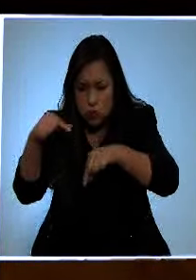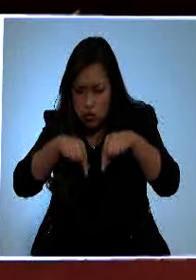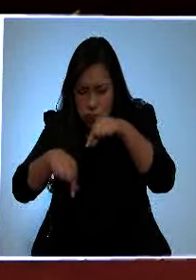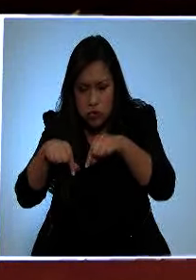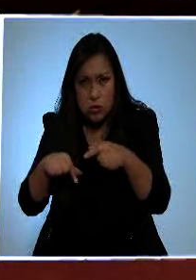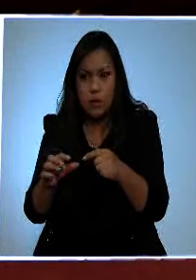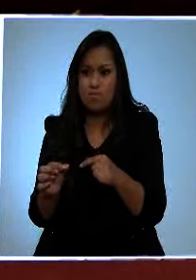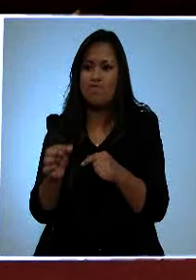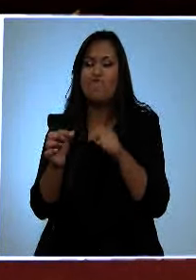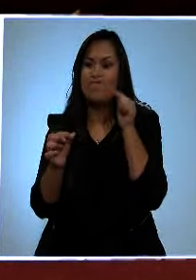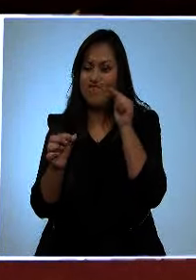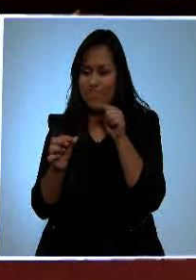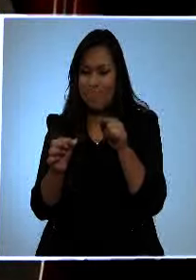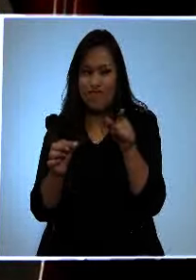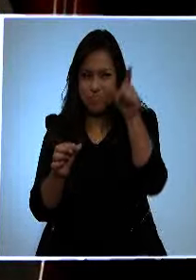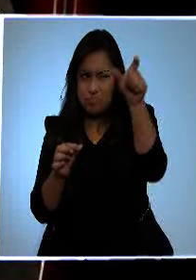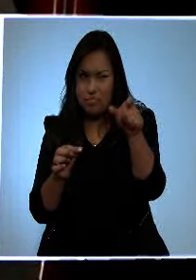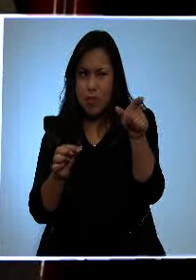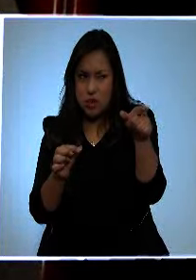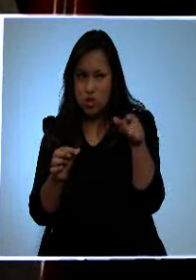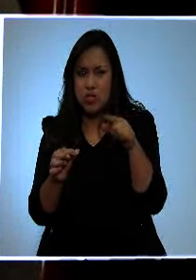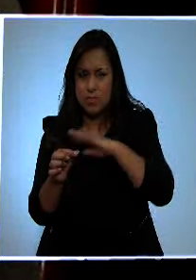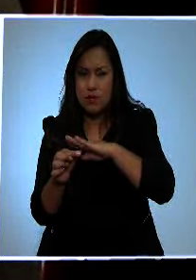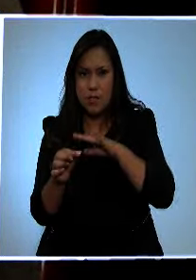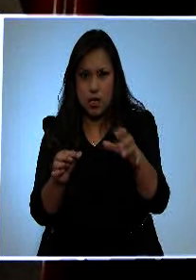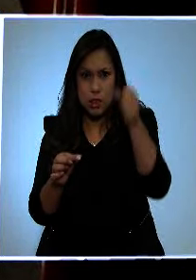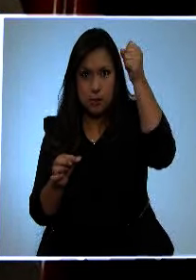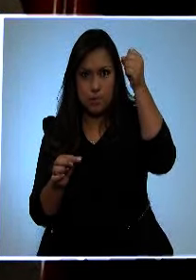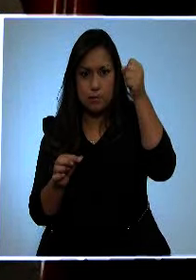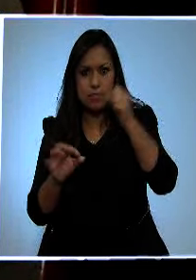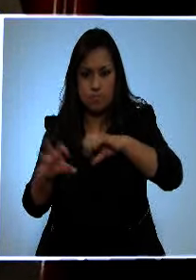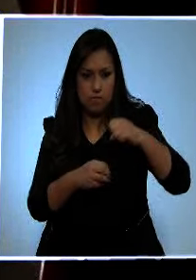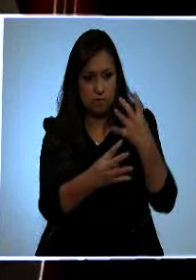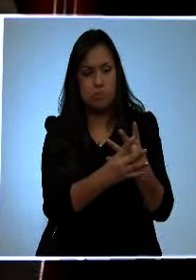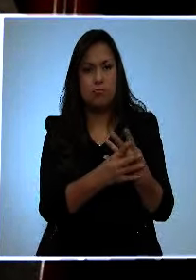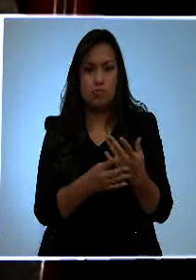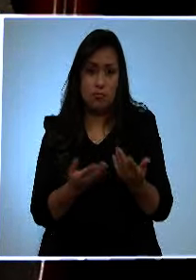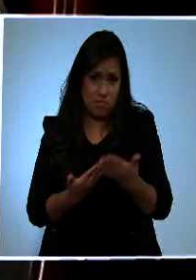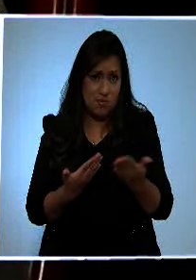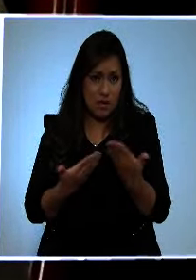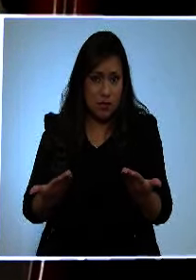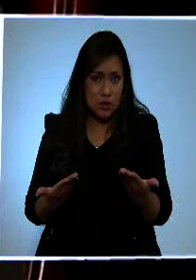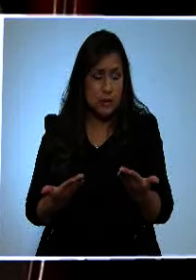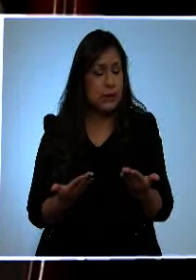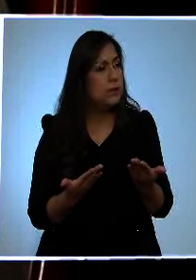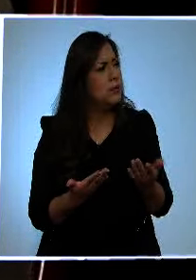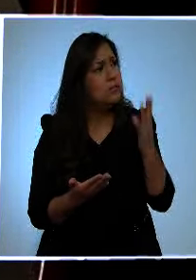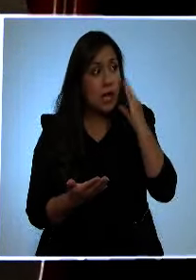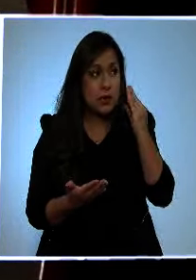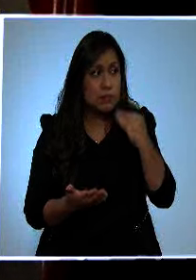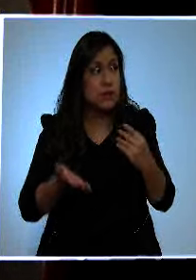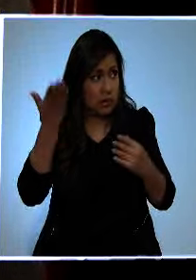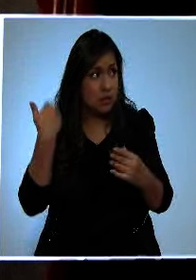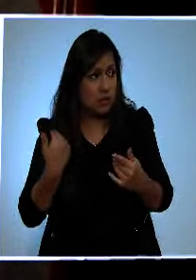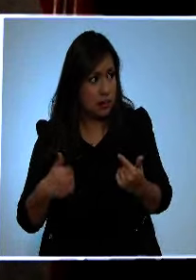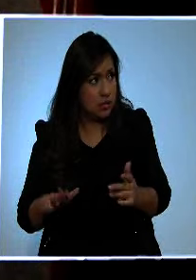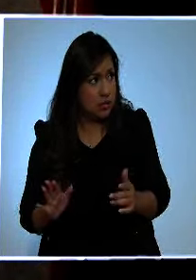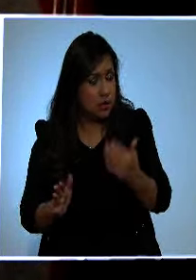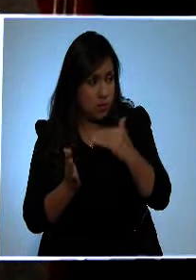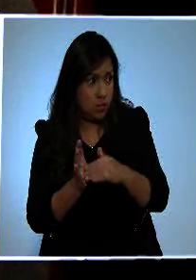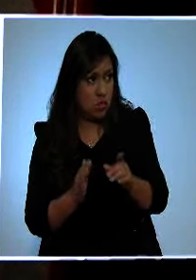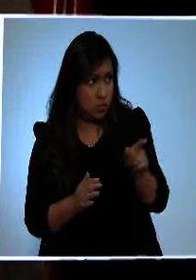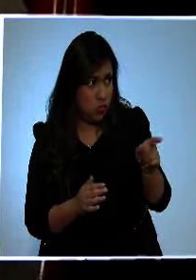los conocimientos que se han ido desarrollando también podría y esto aplicarse para casos que ya han pasado varios años también como nos pone el